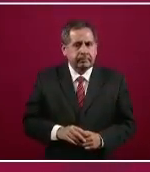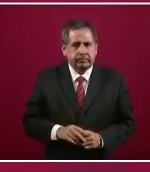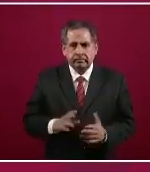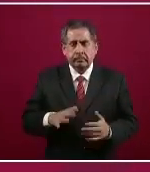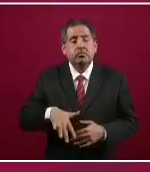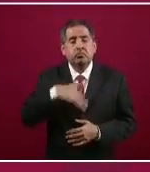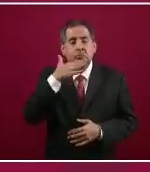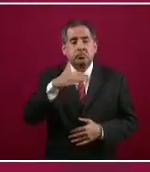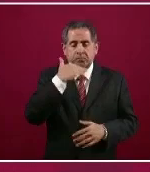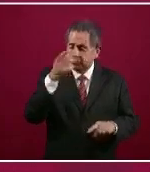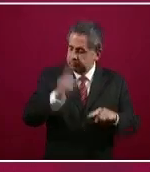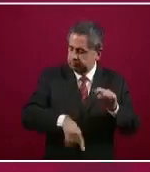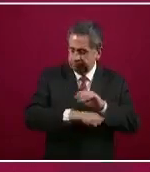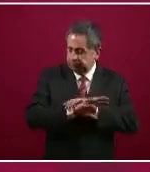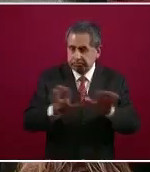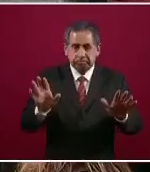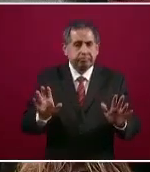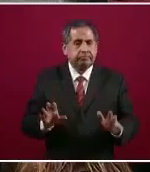la corrupción.